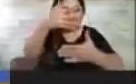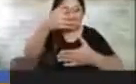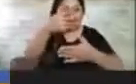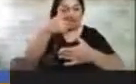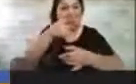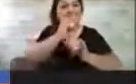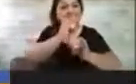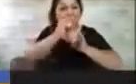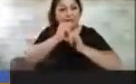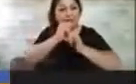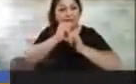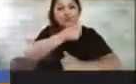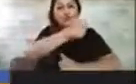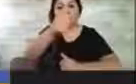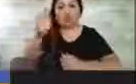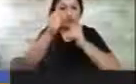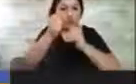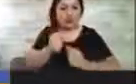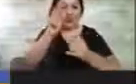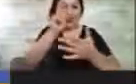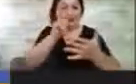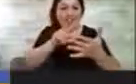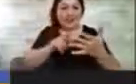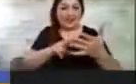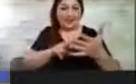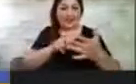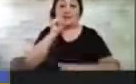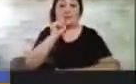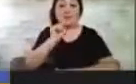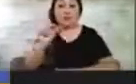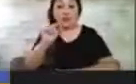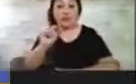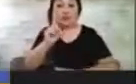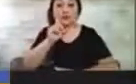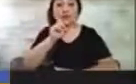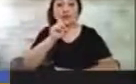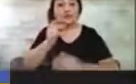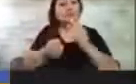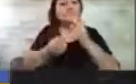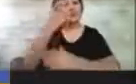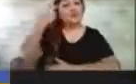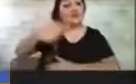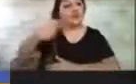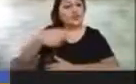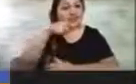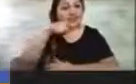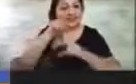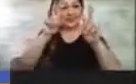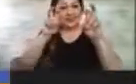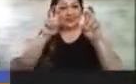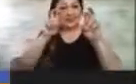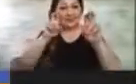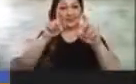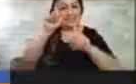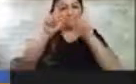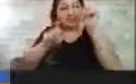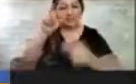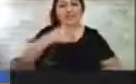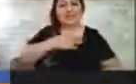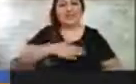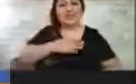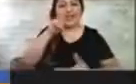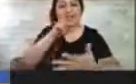y además pronto tendremos nuevas noticias sobre este tema para quien quiera aprender sobre lectura fácil.